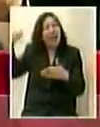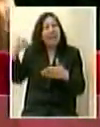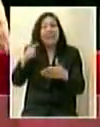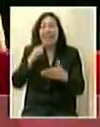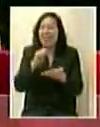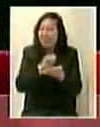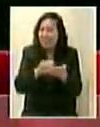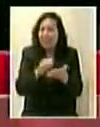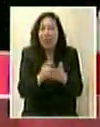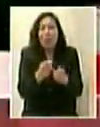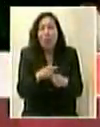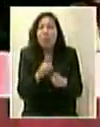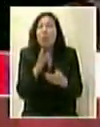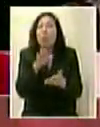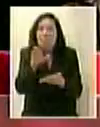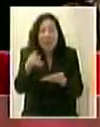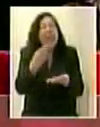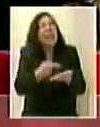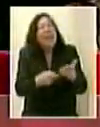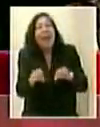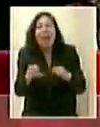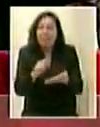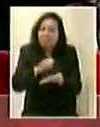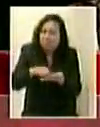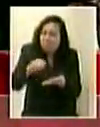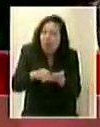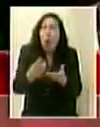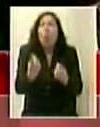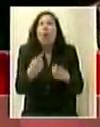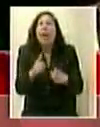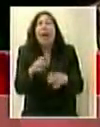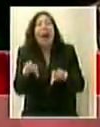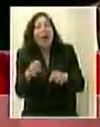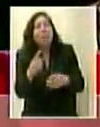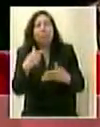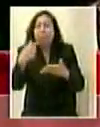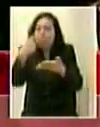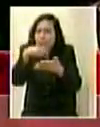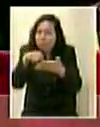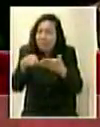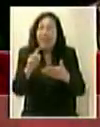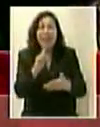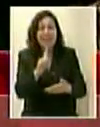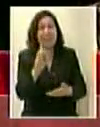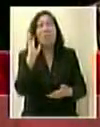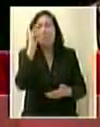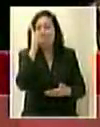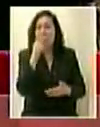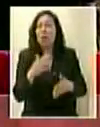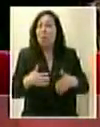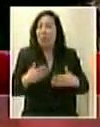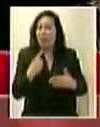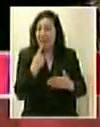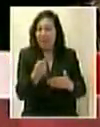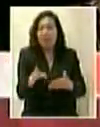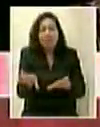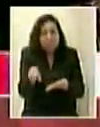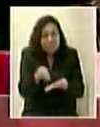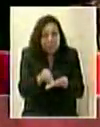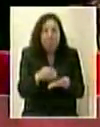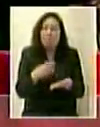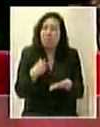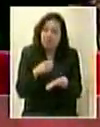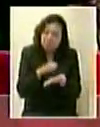ser una bitácora, un viaje a los más excluidos del país. Y sería lindo poder de ahí recoger y